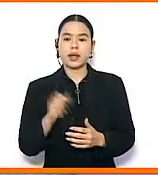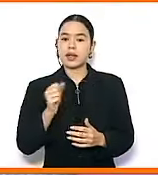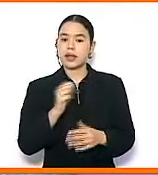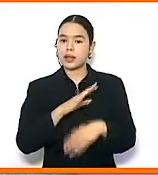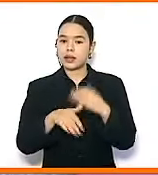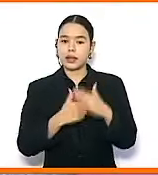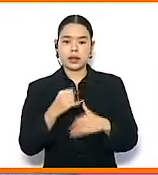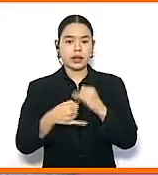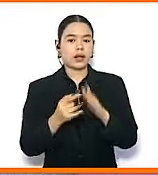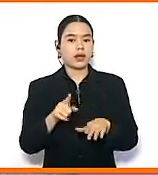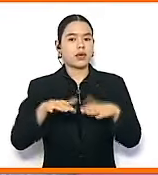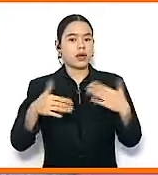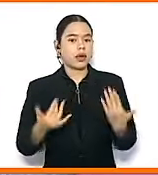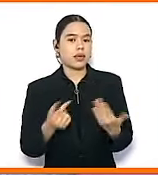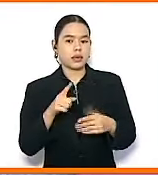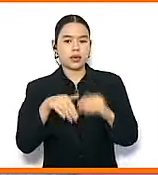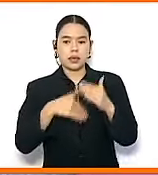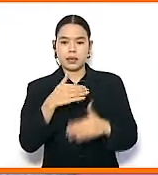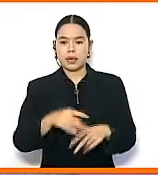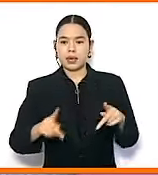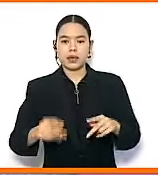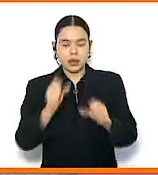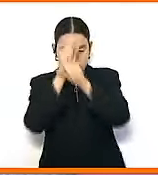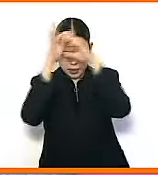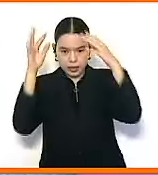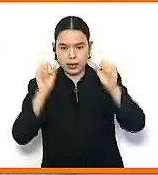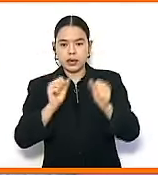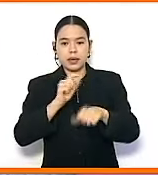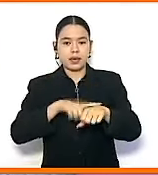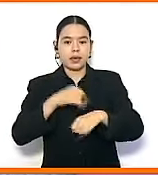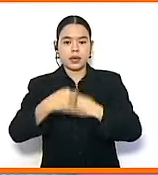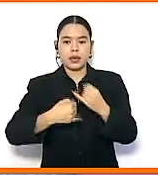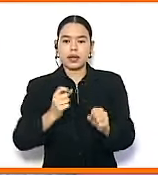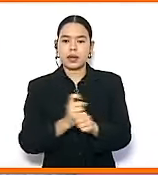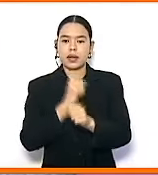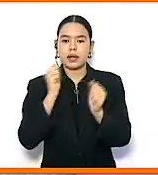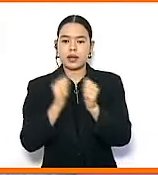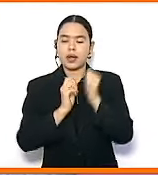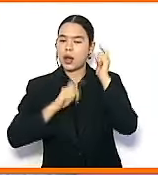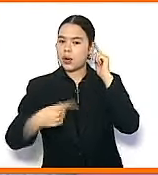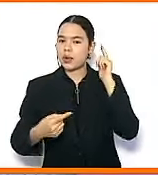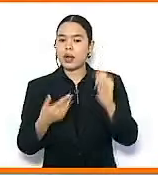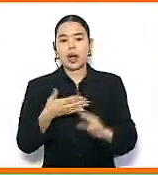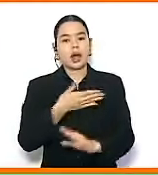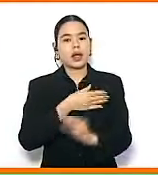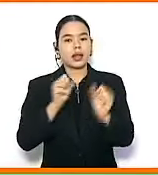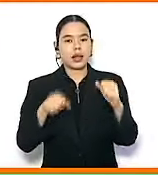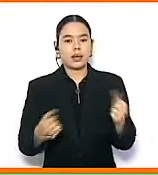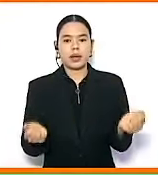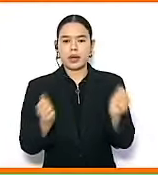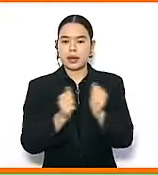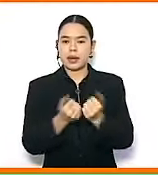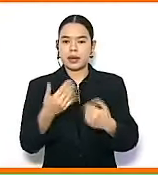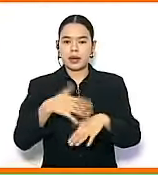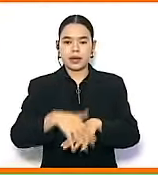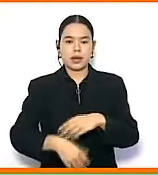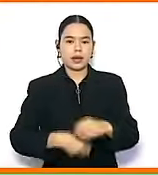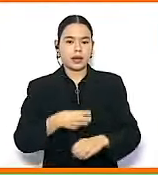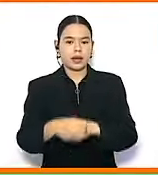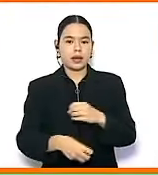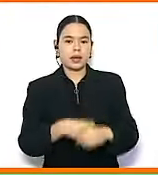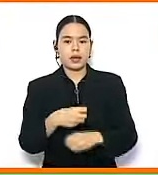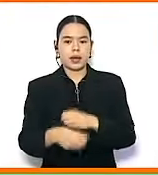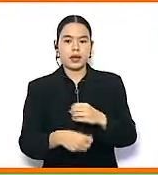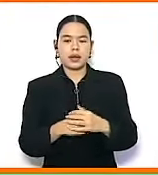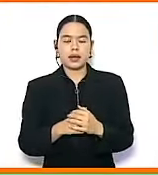jugador, contame vos cuál ha sido tu sueño, porque es momento de soñar y ganar junto a Diaria. Pero antes de eso, acompáñame a incorporar las esferas dentro